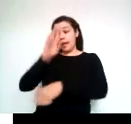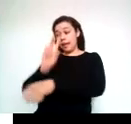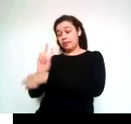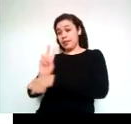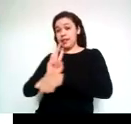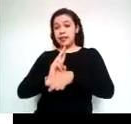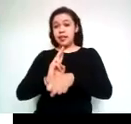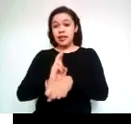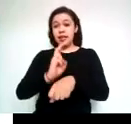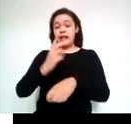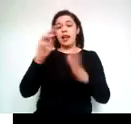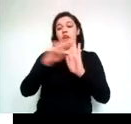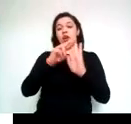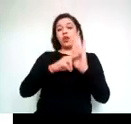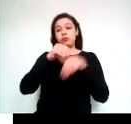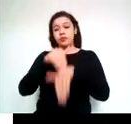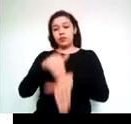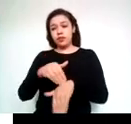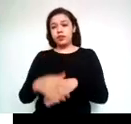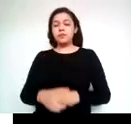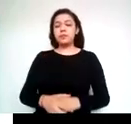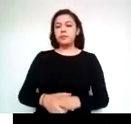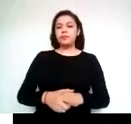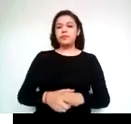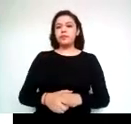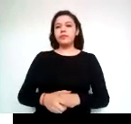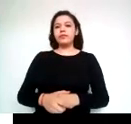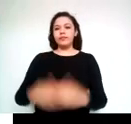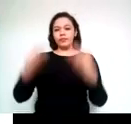normatividad. Vamos a pasar a todos estos temas en este momento.